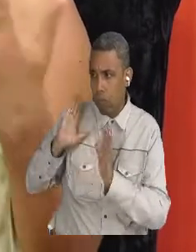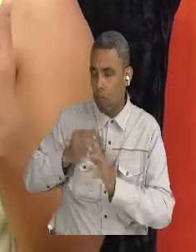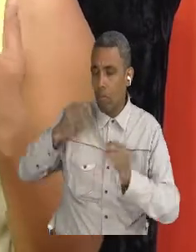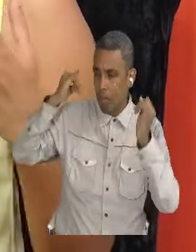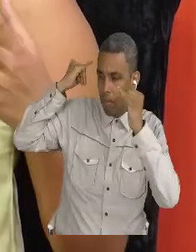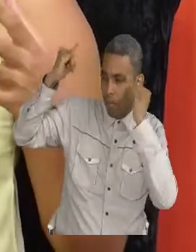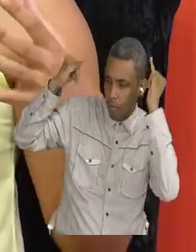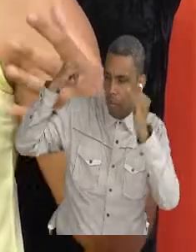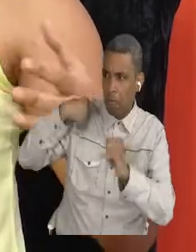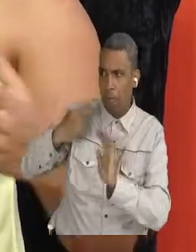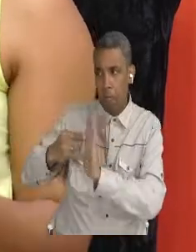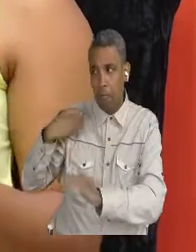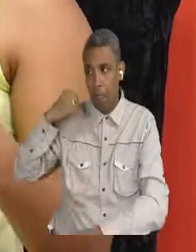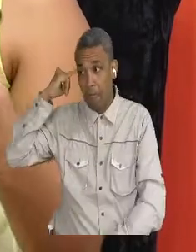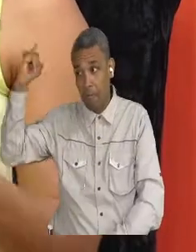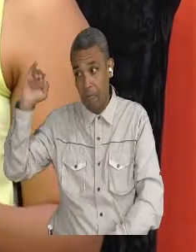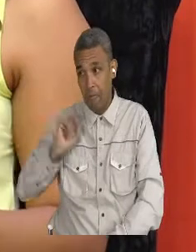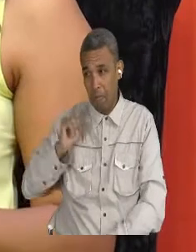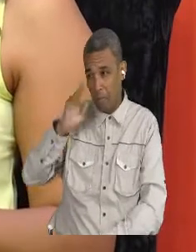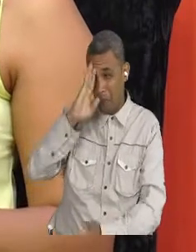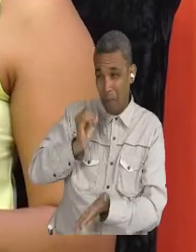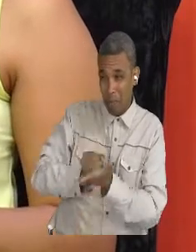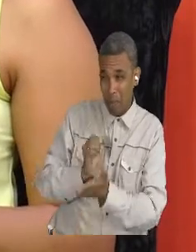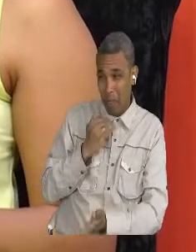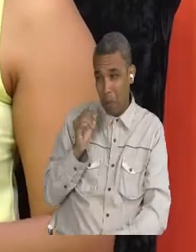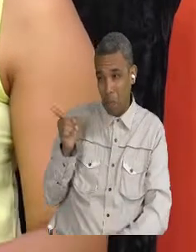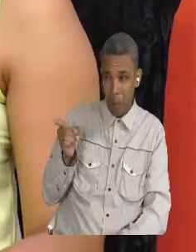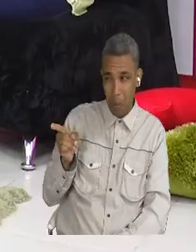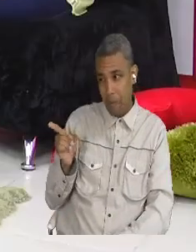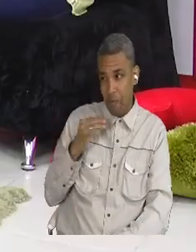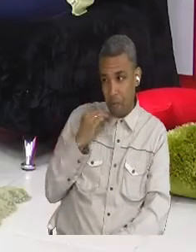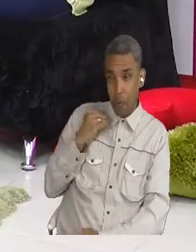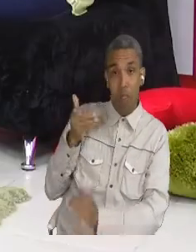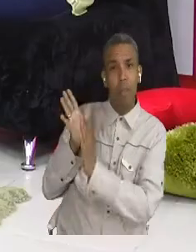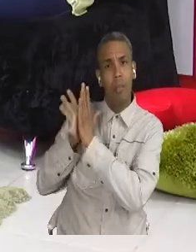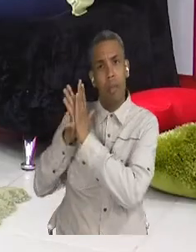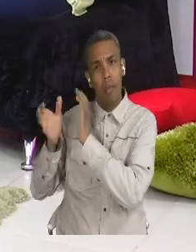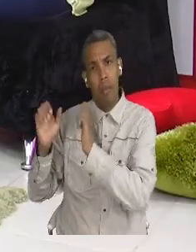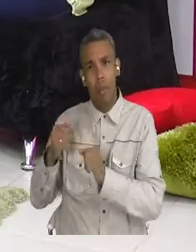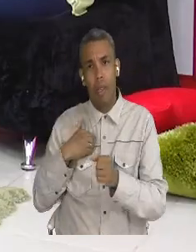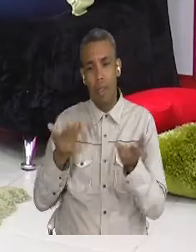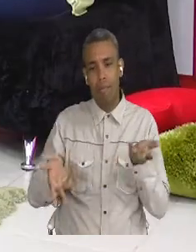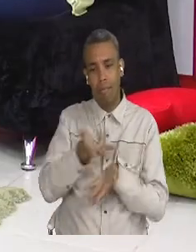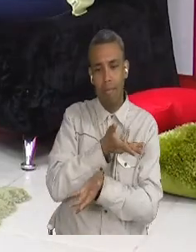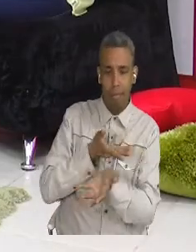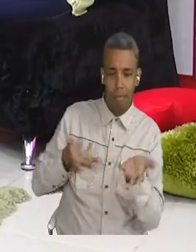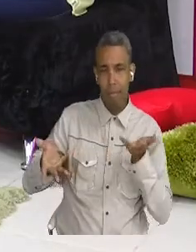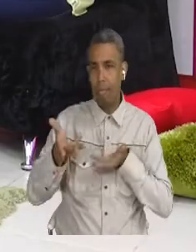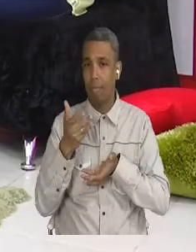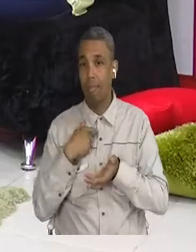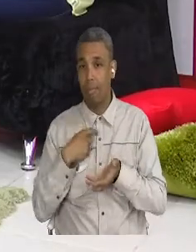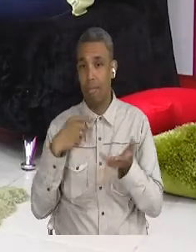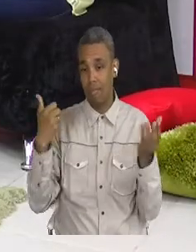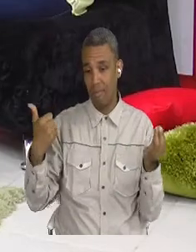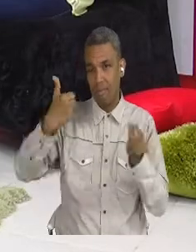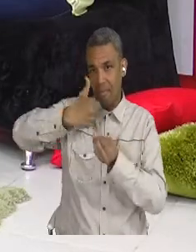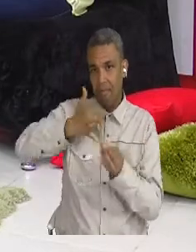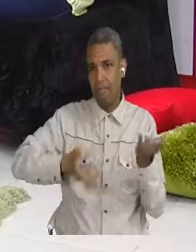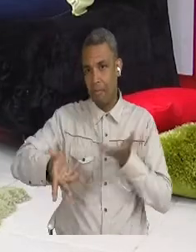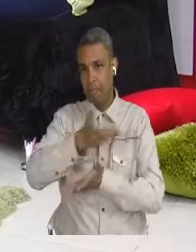trabajo del jefe, sino que es un ambiente de colaboración. Entonces también es importante para ellos que sepan escuchar, que sepan compartir